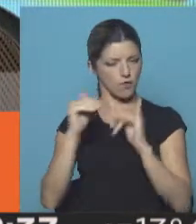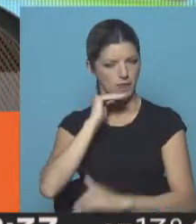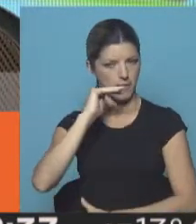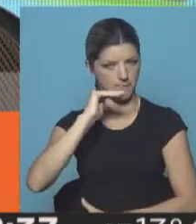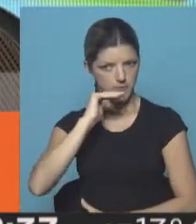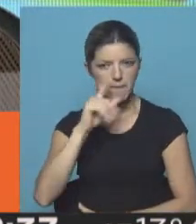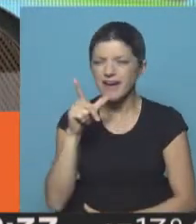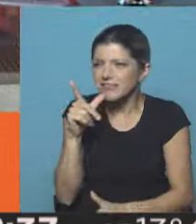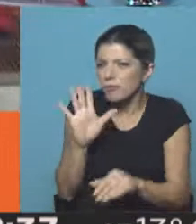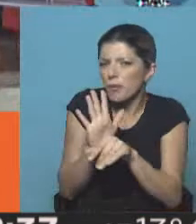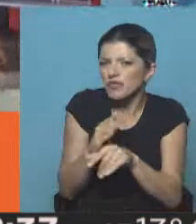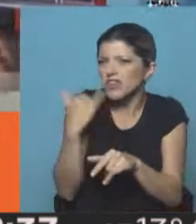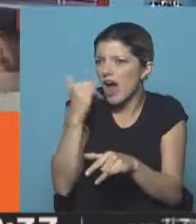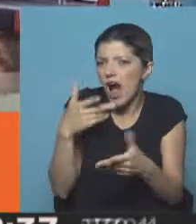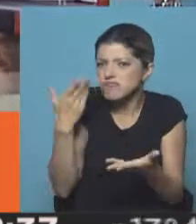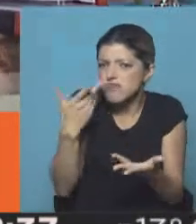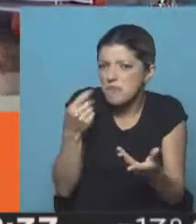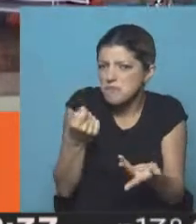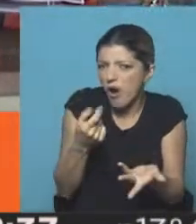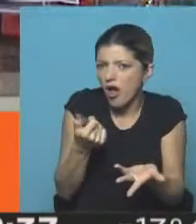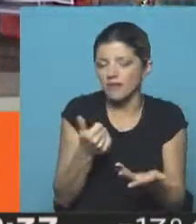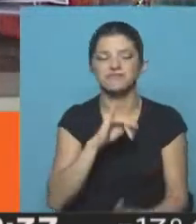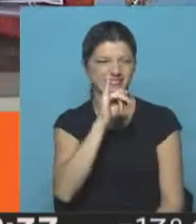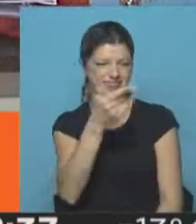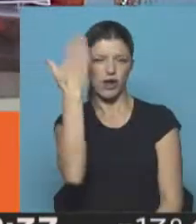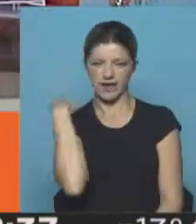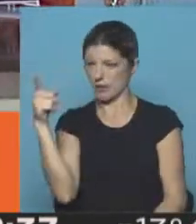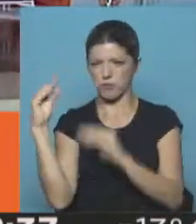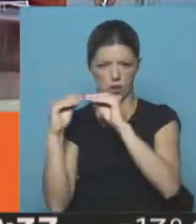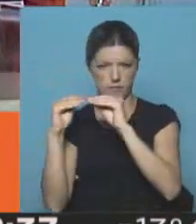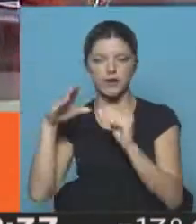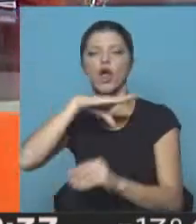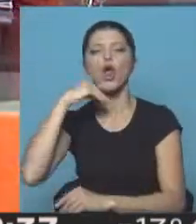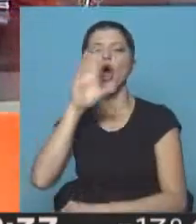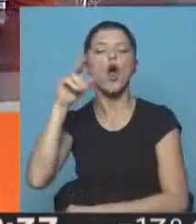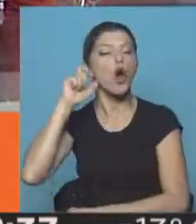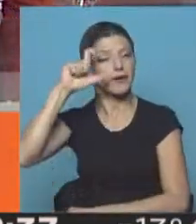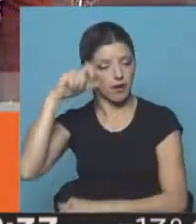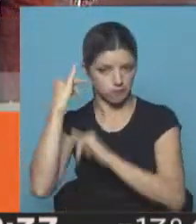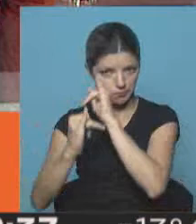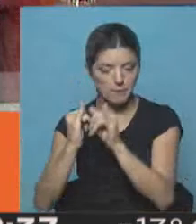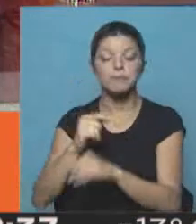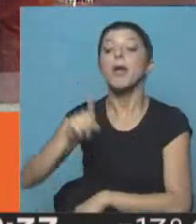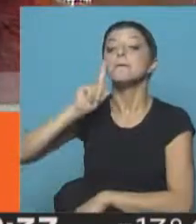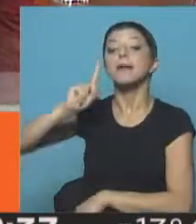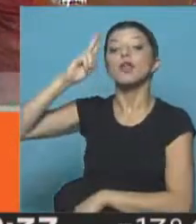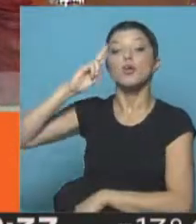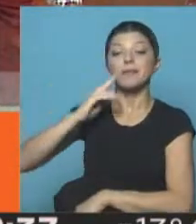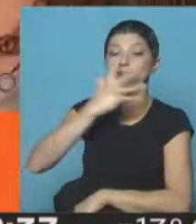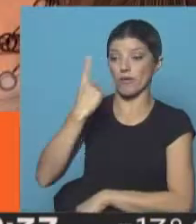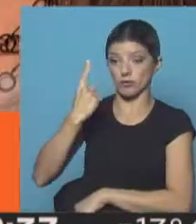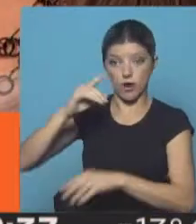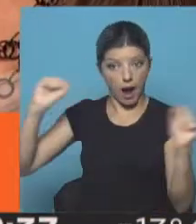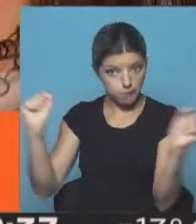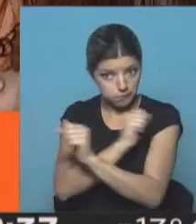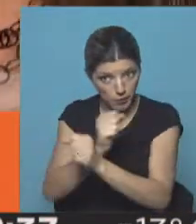mucho, bueno, ¿no? Justamente, Inde, y siguiendo lo que decía Jorge hace un ratito, en 1951 se aprobó la Convención para